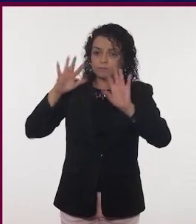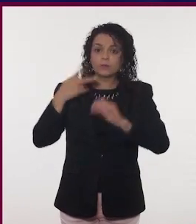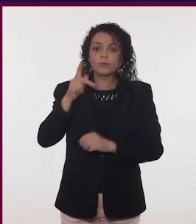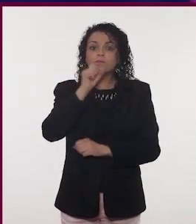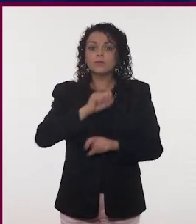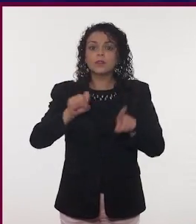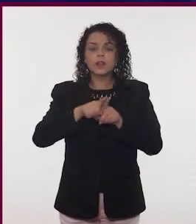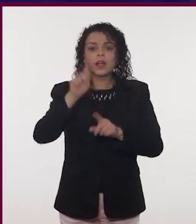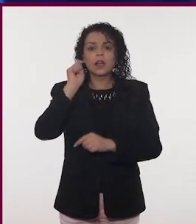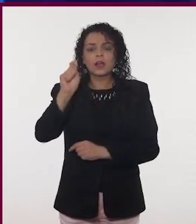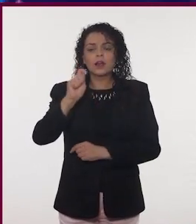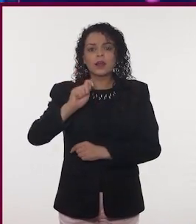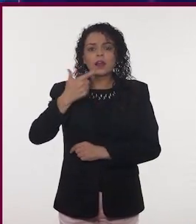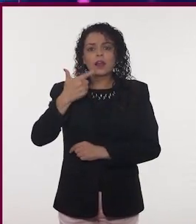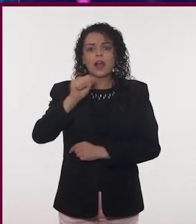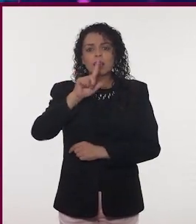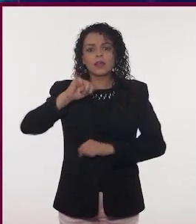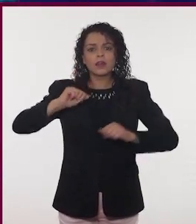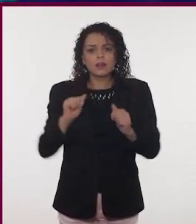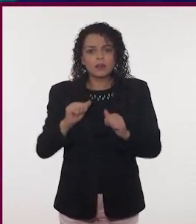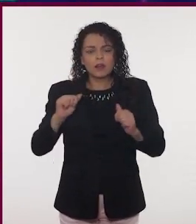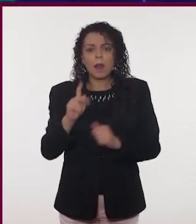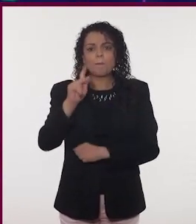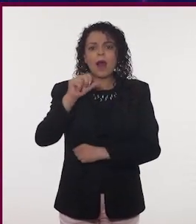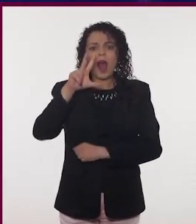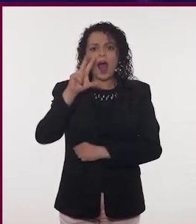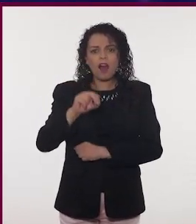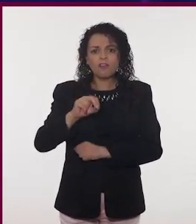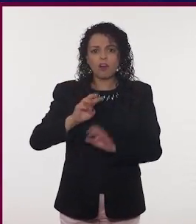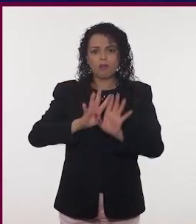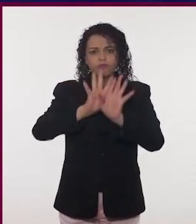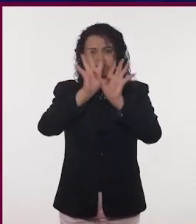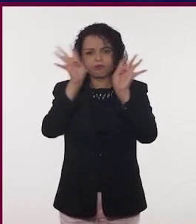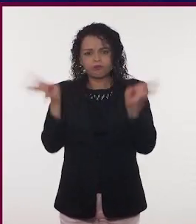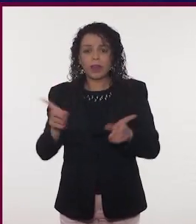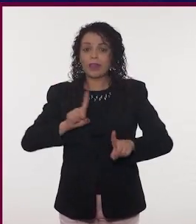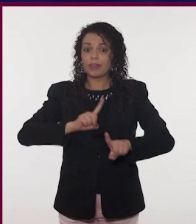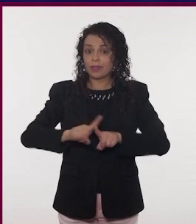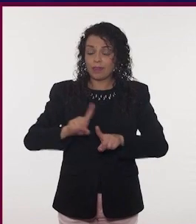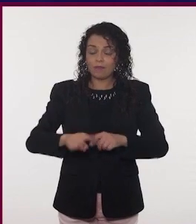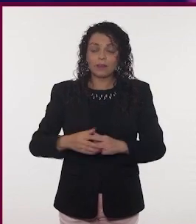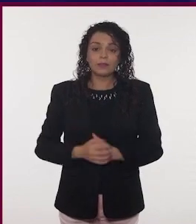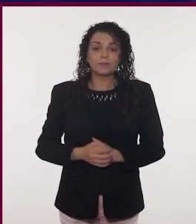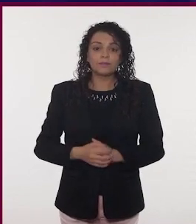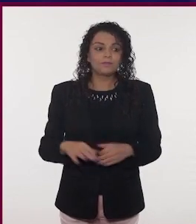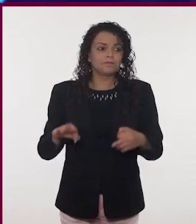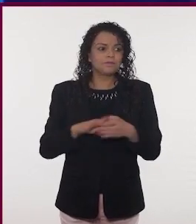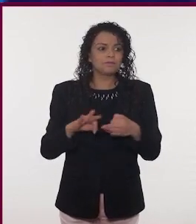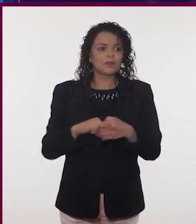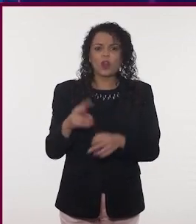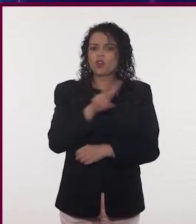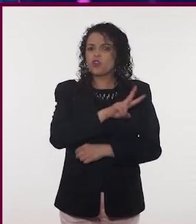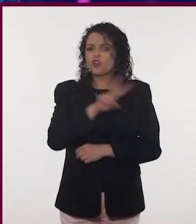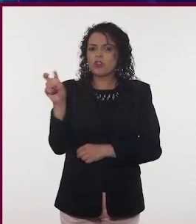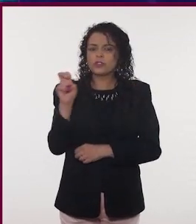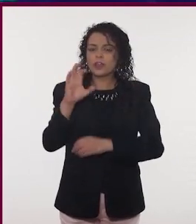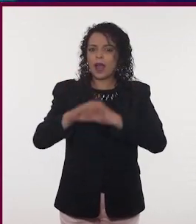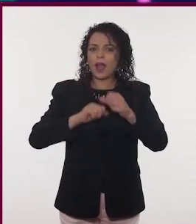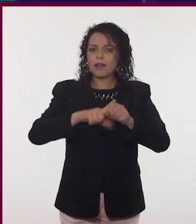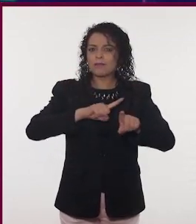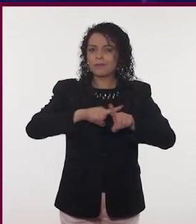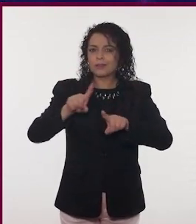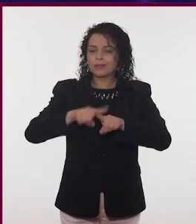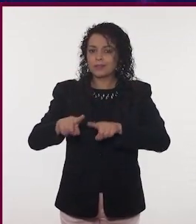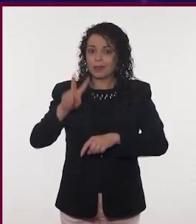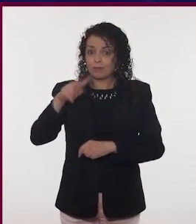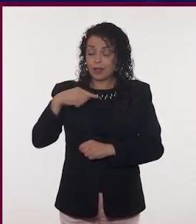de gallináceas, faisanes, pavos reales, etcétera. Y son aproximadamente como unos 200 animales. Me